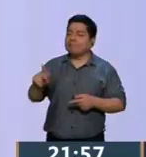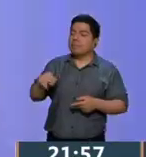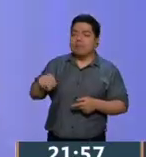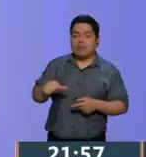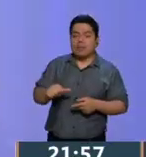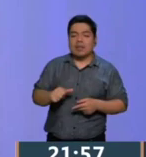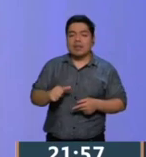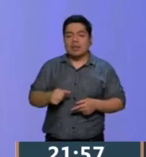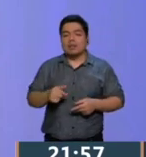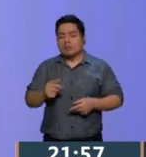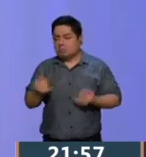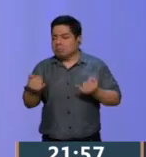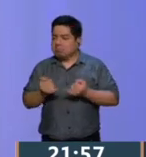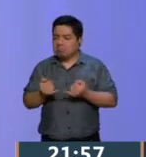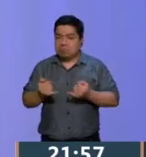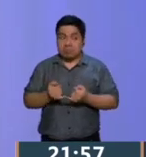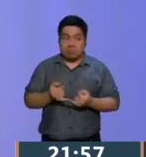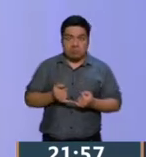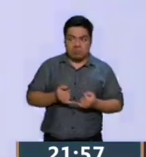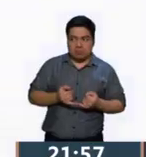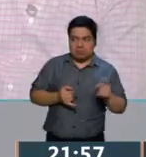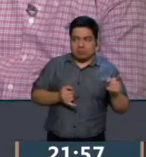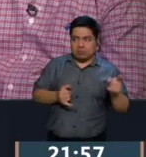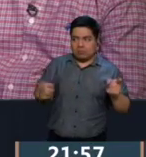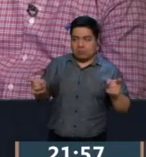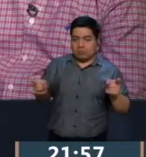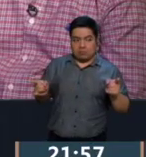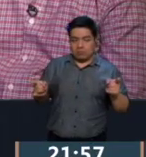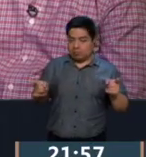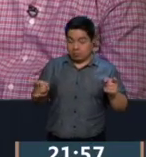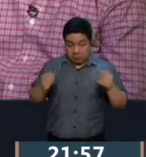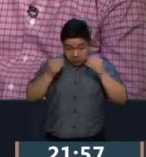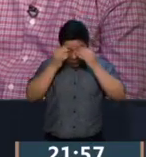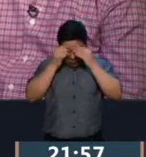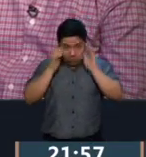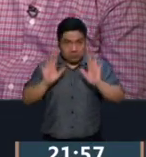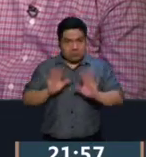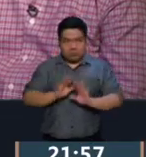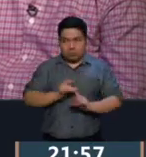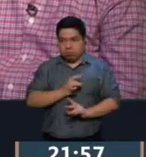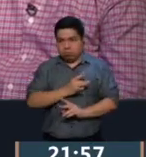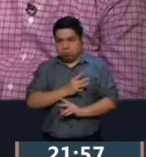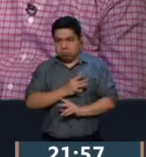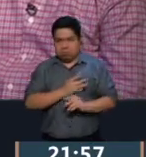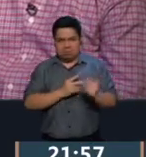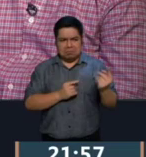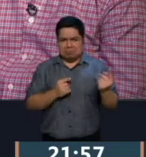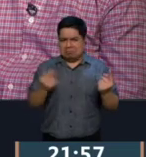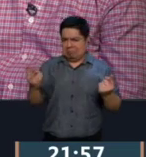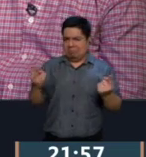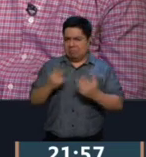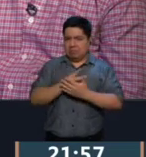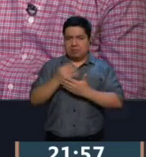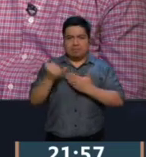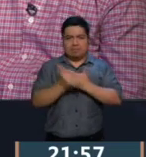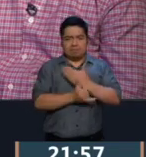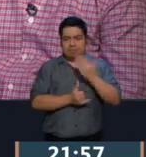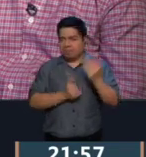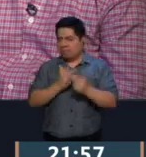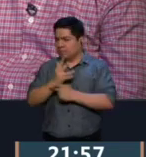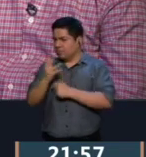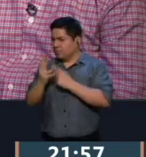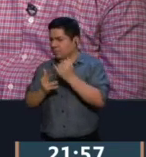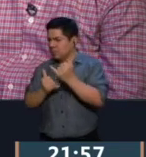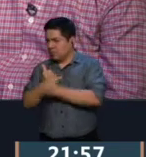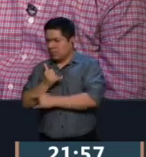cerrarías? convencido de eso, la verdad. Ok. A mí me asusta escuchar este tipo de acusaciones. 2 proyectos empañados por actos de